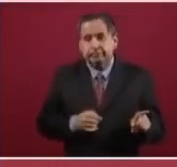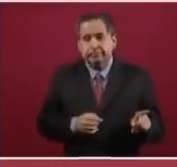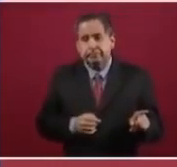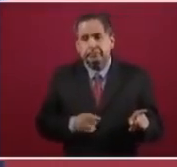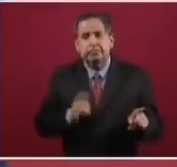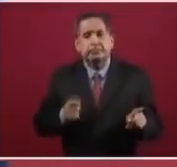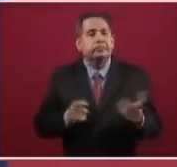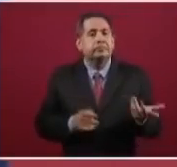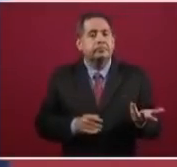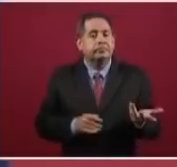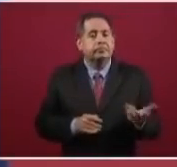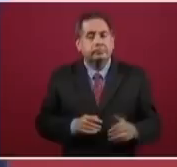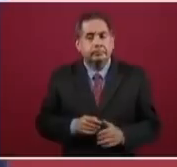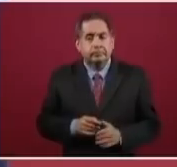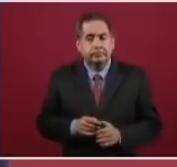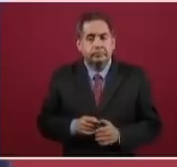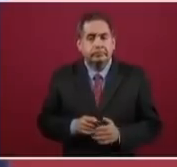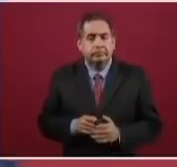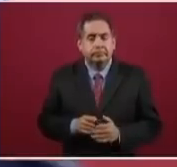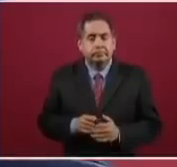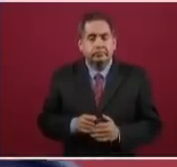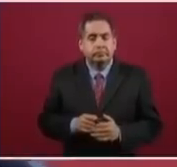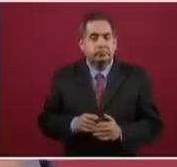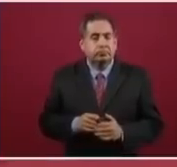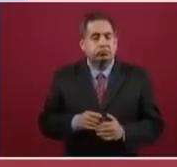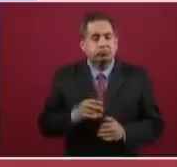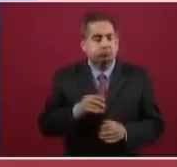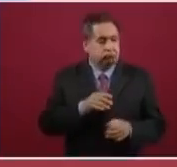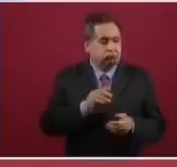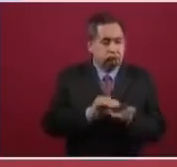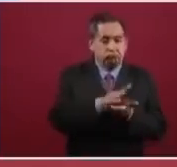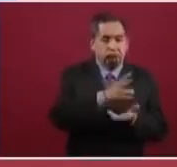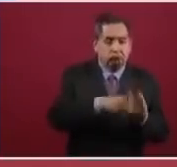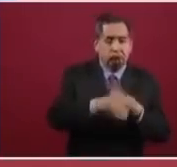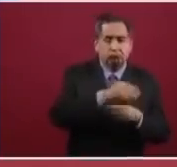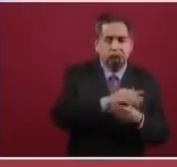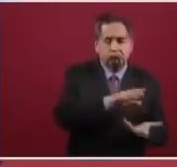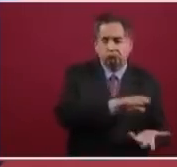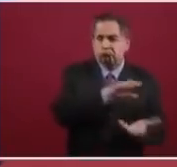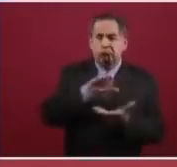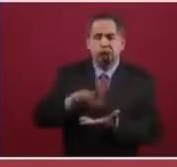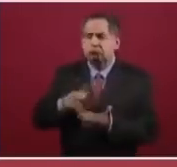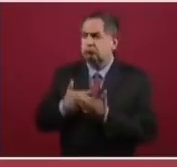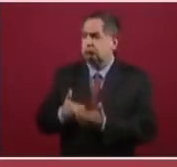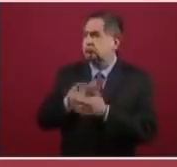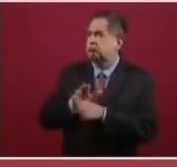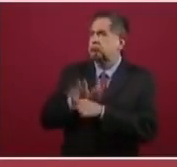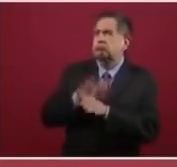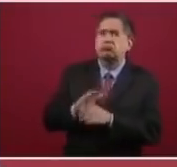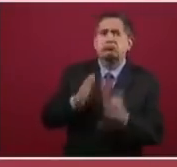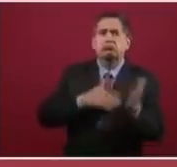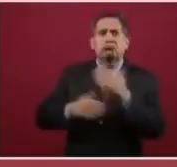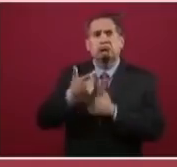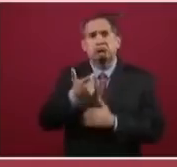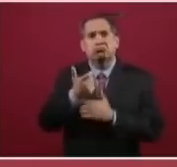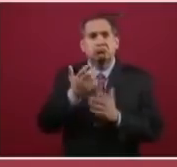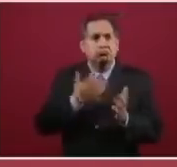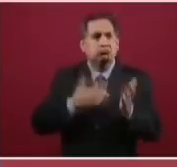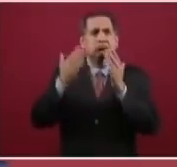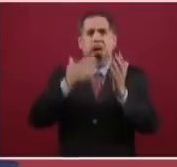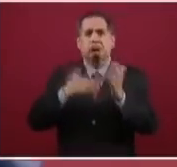entonces y va a ver crecimiento económico